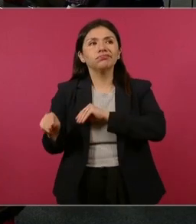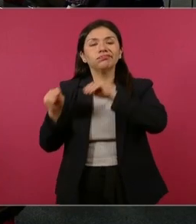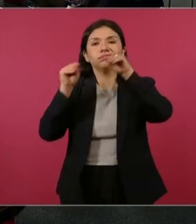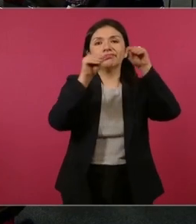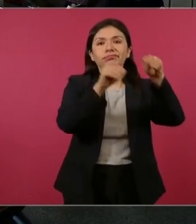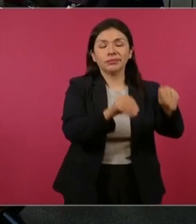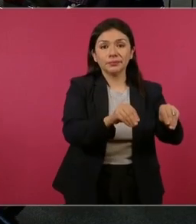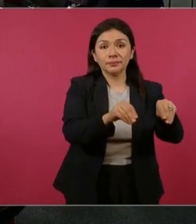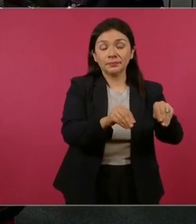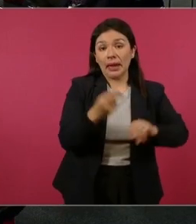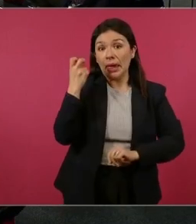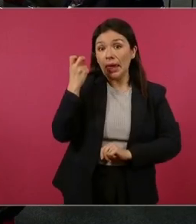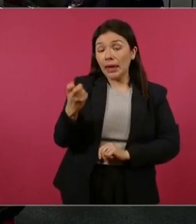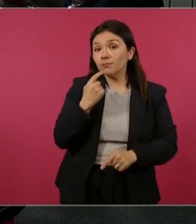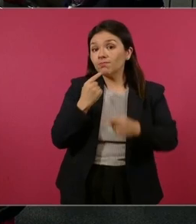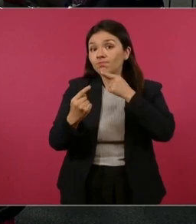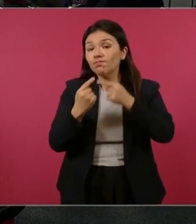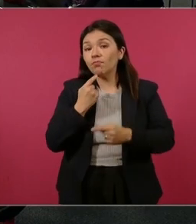y logramos esto.